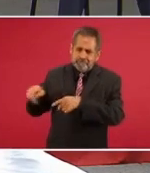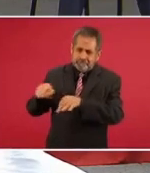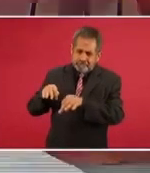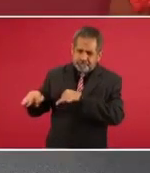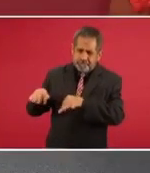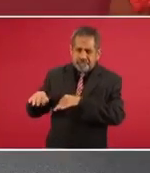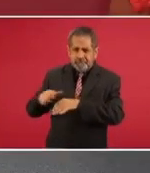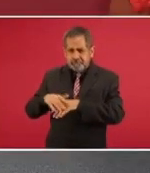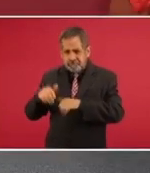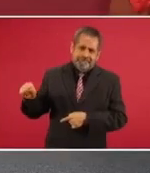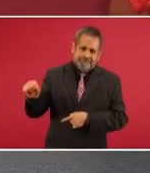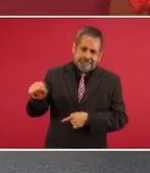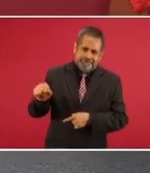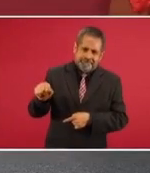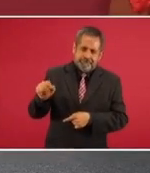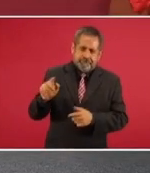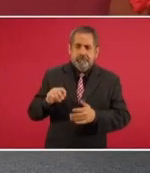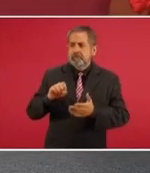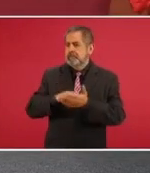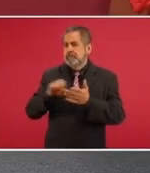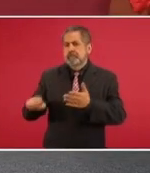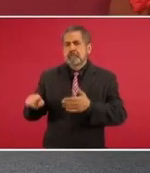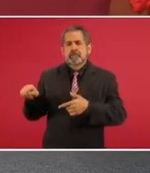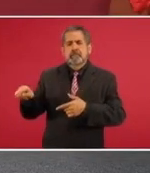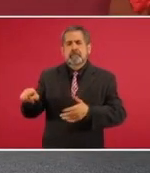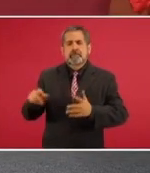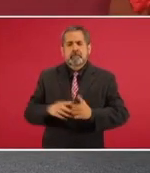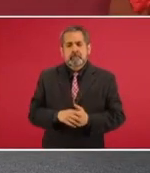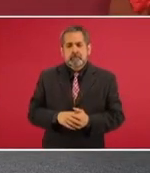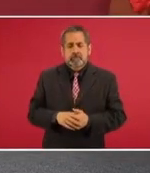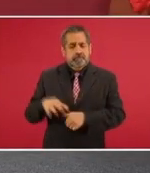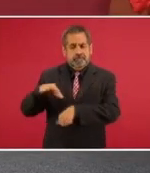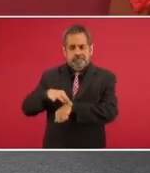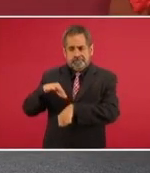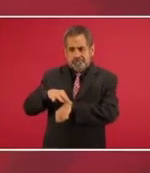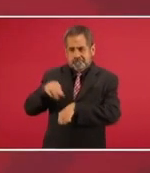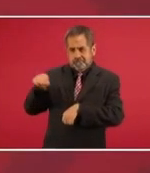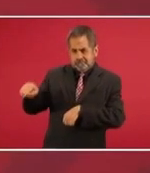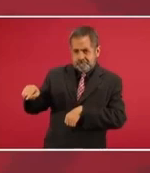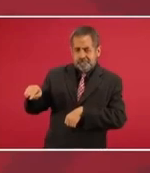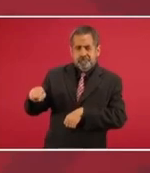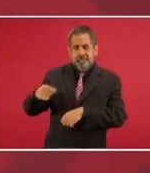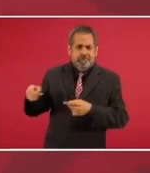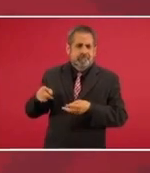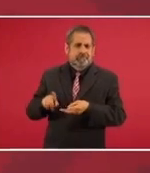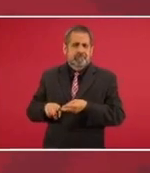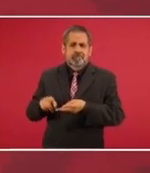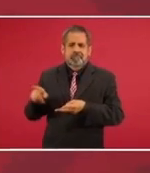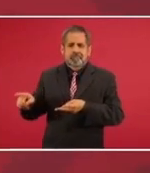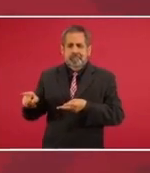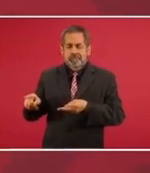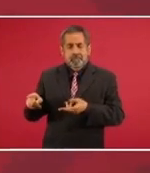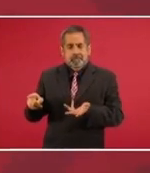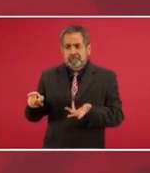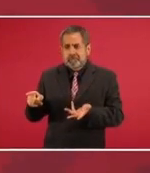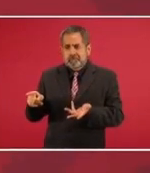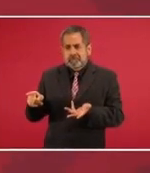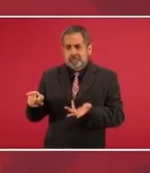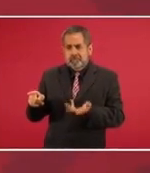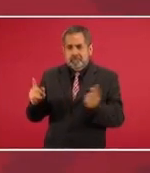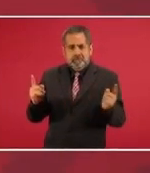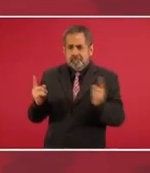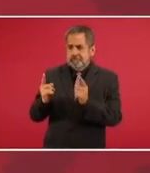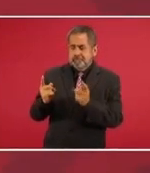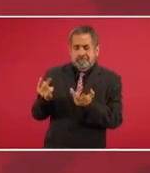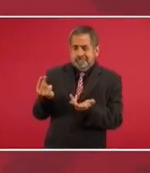atención a la gente por ejemplo médicos enfermeras que ya no puede haber un servidor público